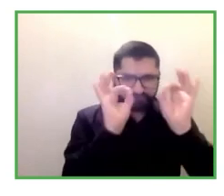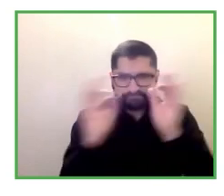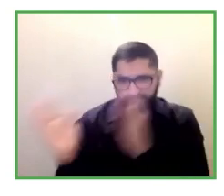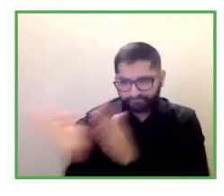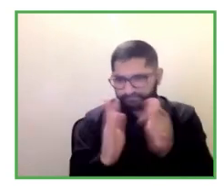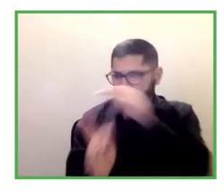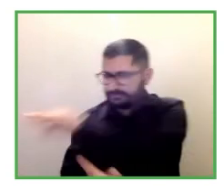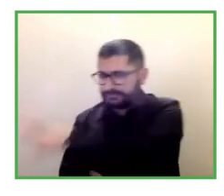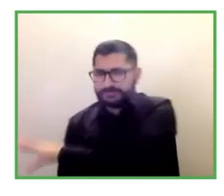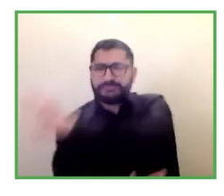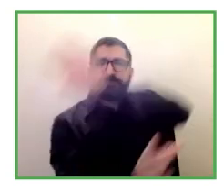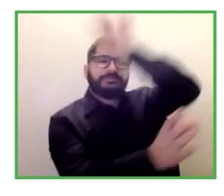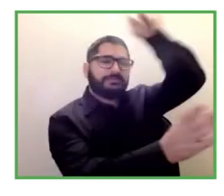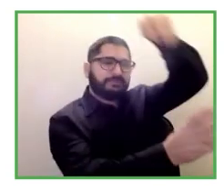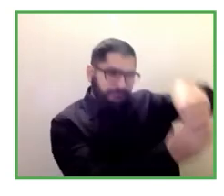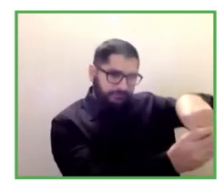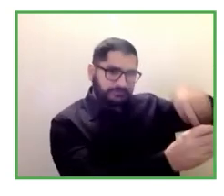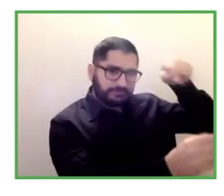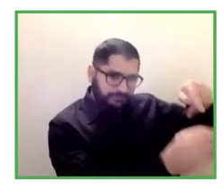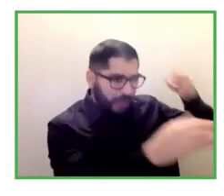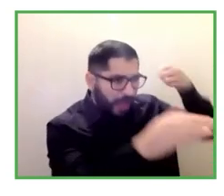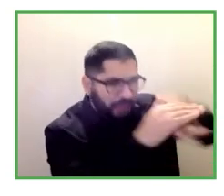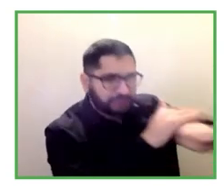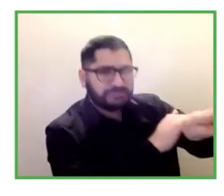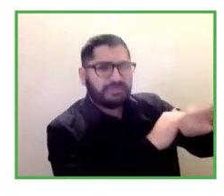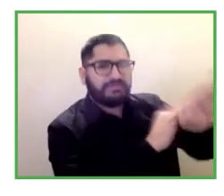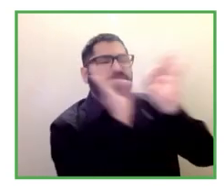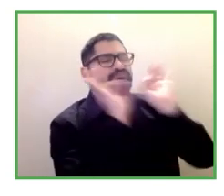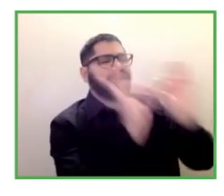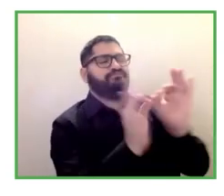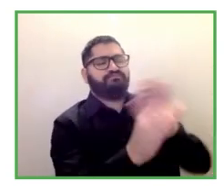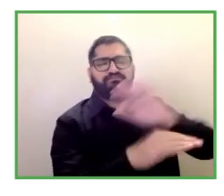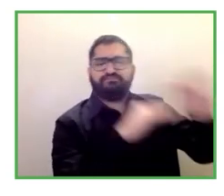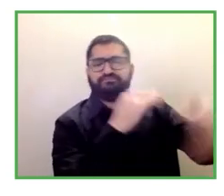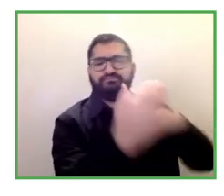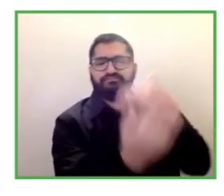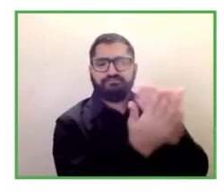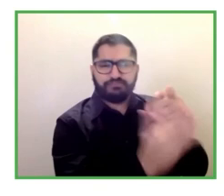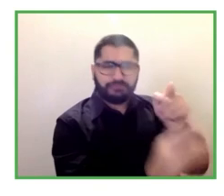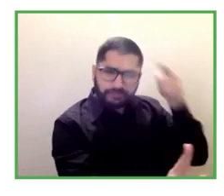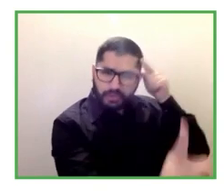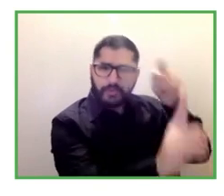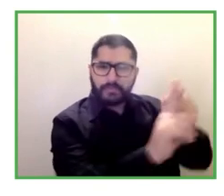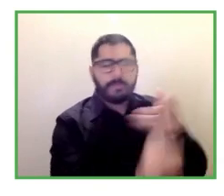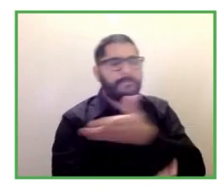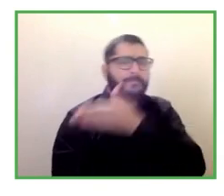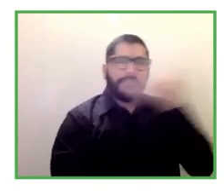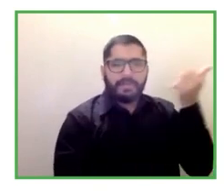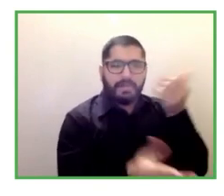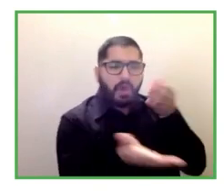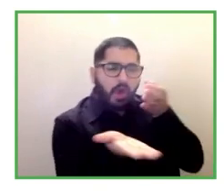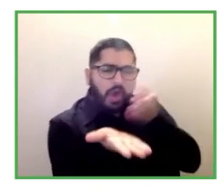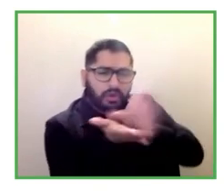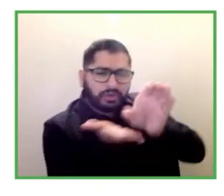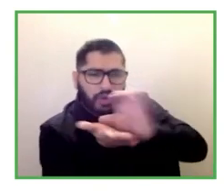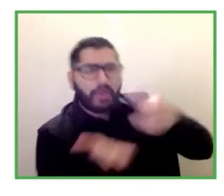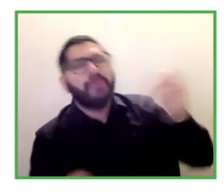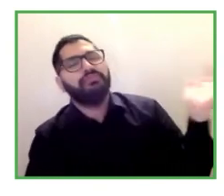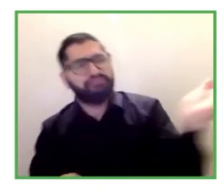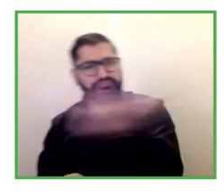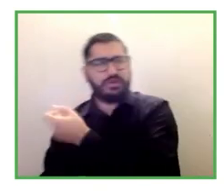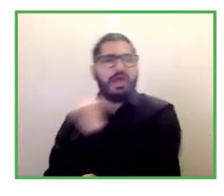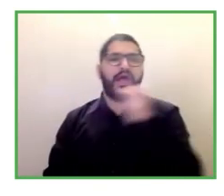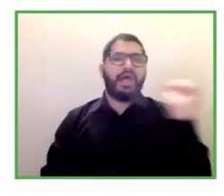Me parece que eso es la recomendación más general que podemos tener. Y una vez que entienden la importancia de los